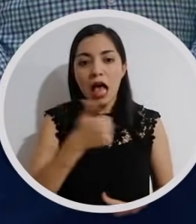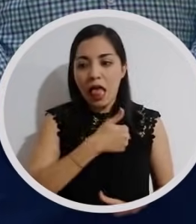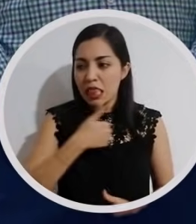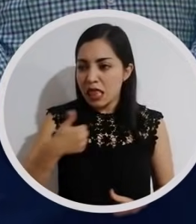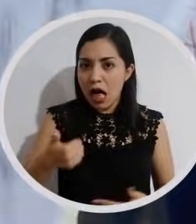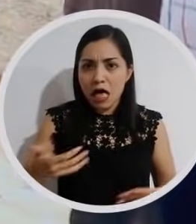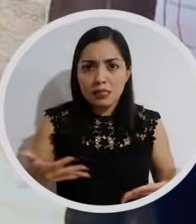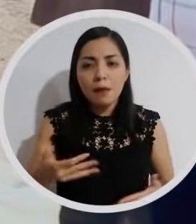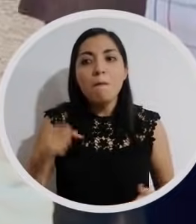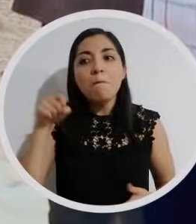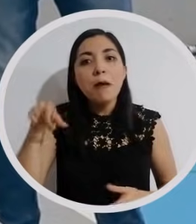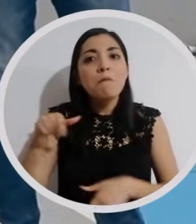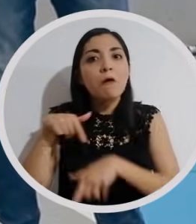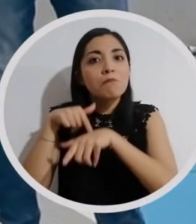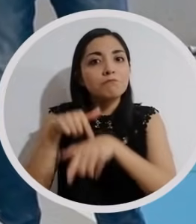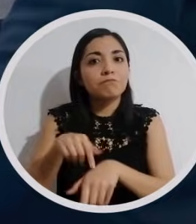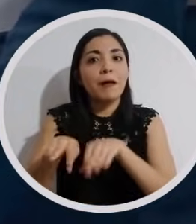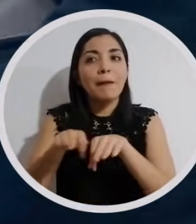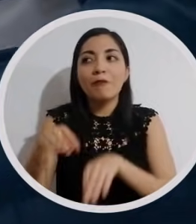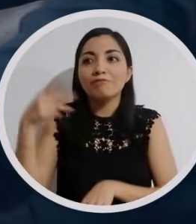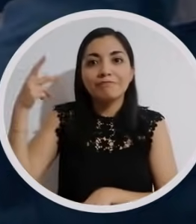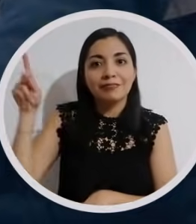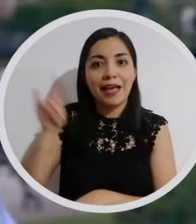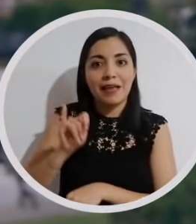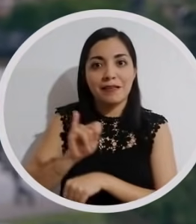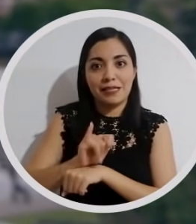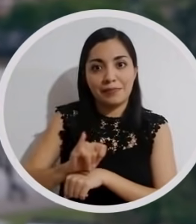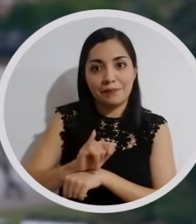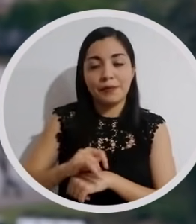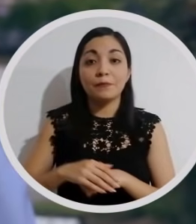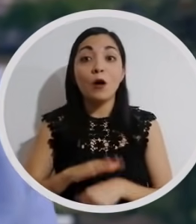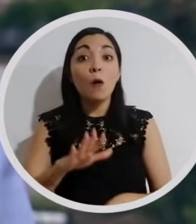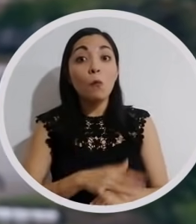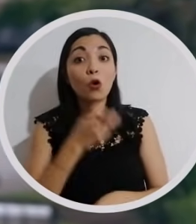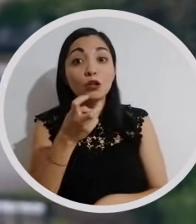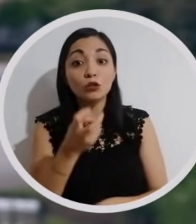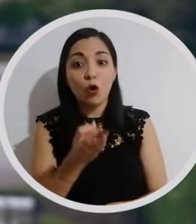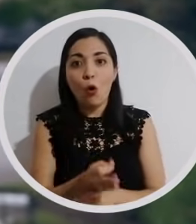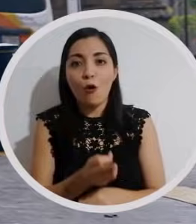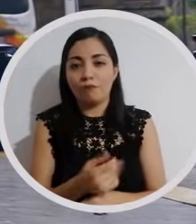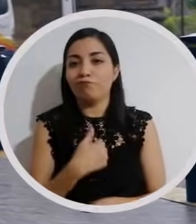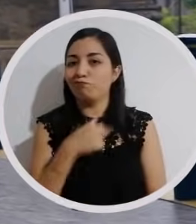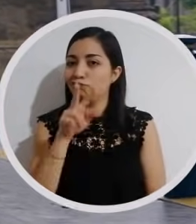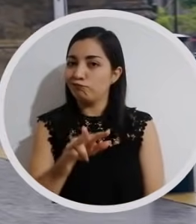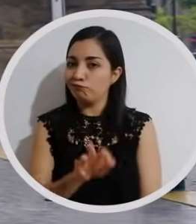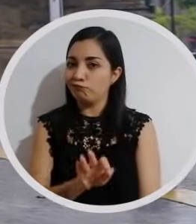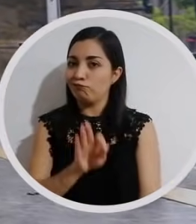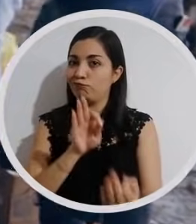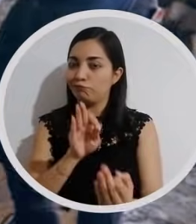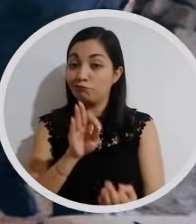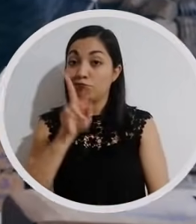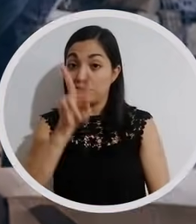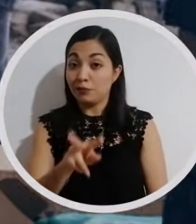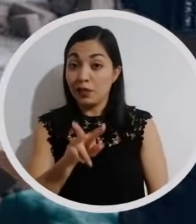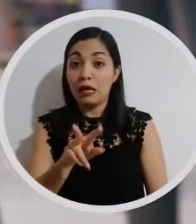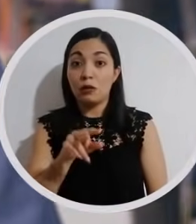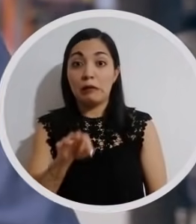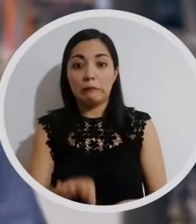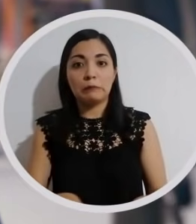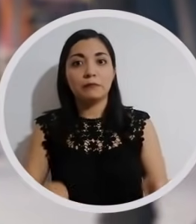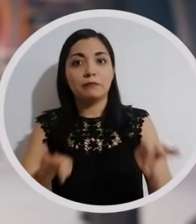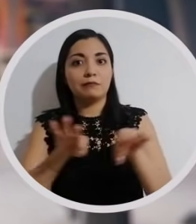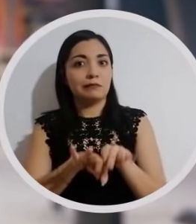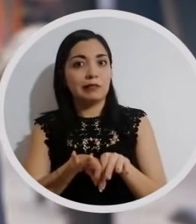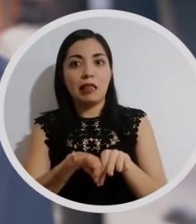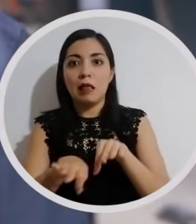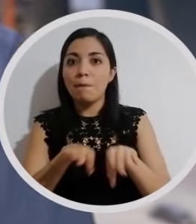esfuerzos, fue posible continuar con el trabajo de Ismael del Toro. Por eso hoy tengo la oportunidad de hablarte de frente. Quiero decirte que para nosotros, lo más